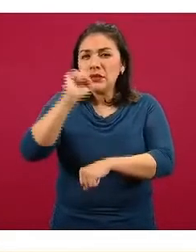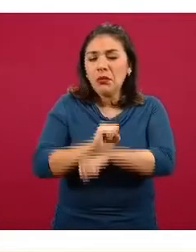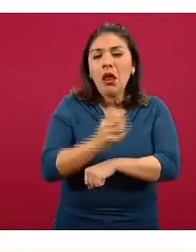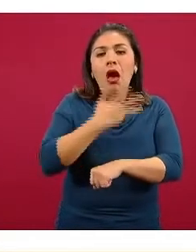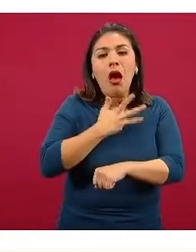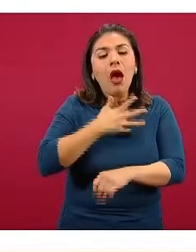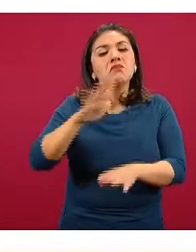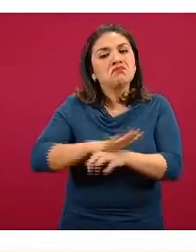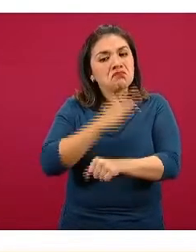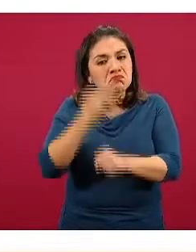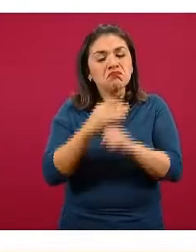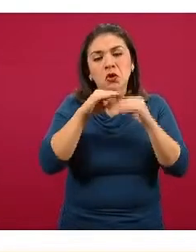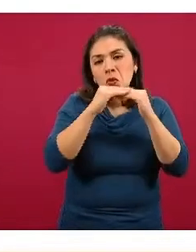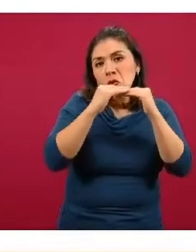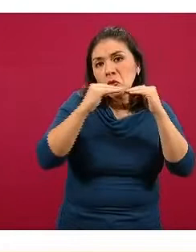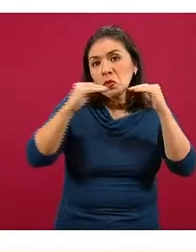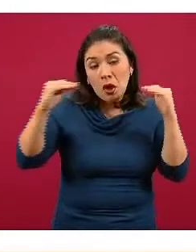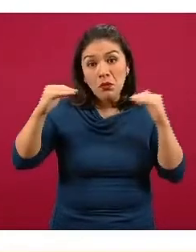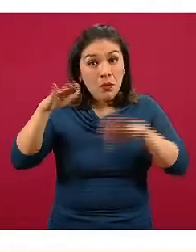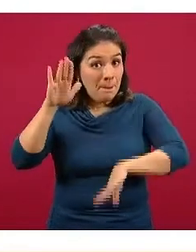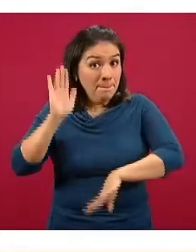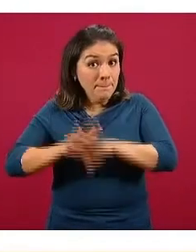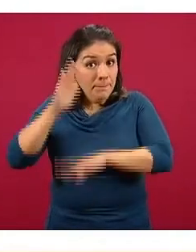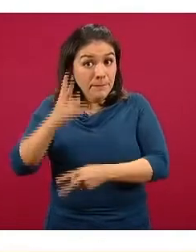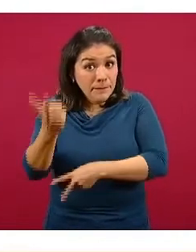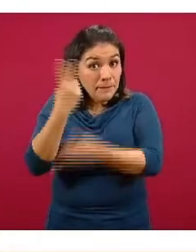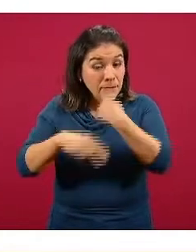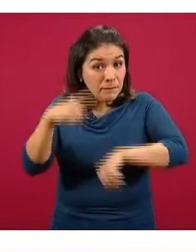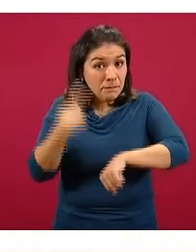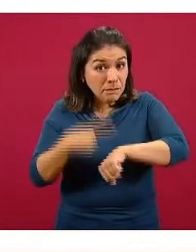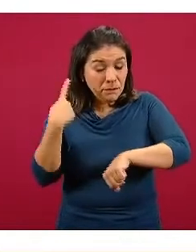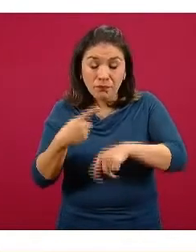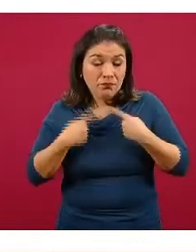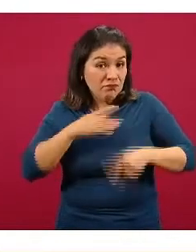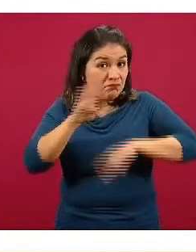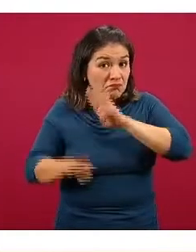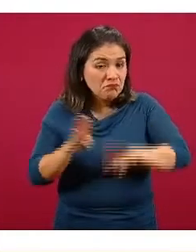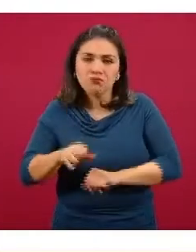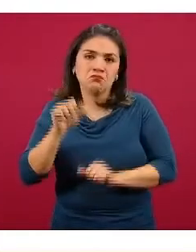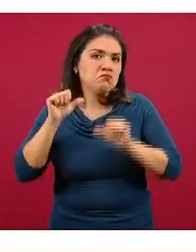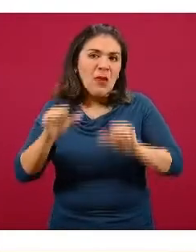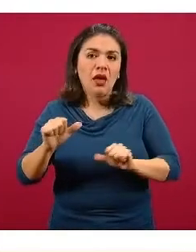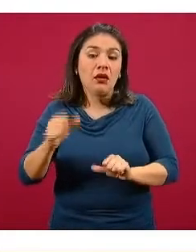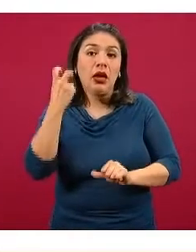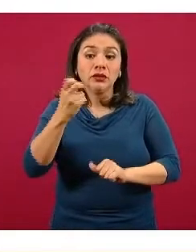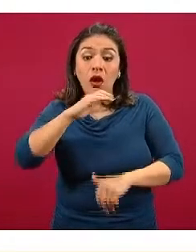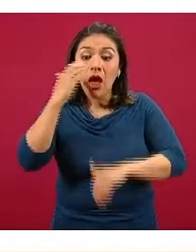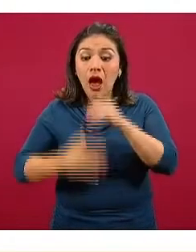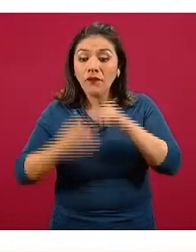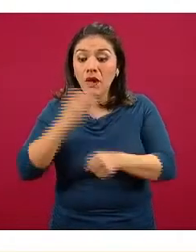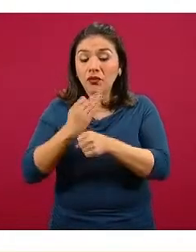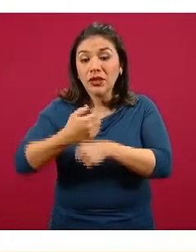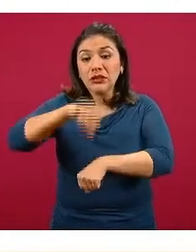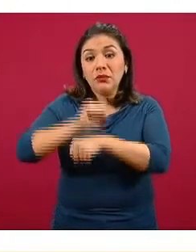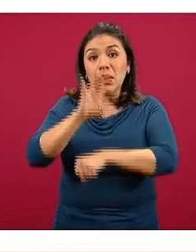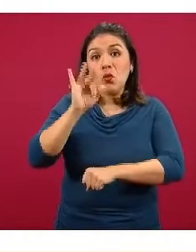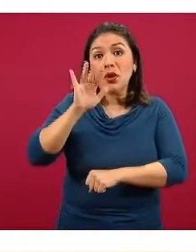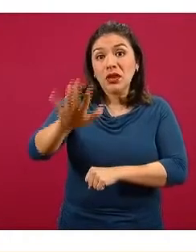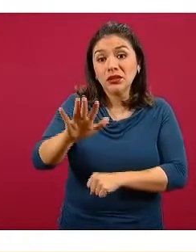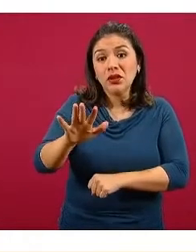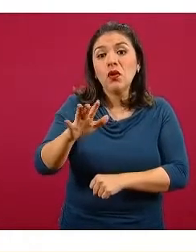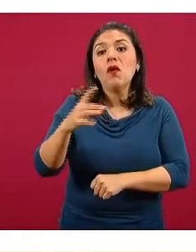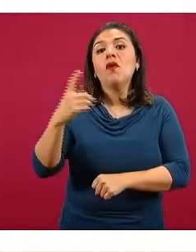una estabilidad, no continuó incrementándose la mortalidad. Y para fines de la semana 45, en